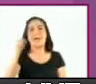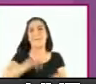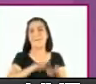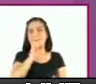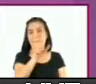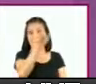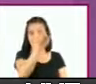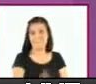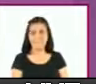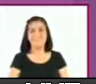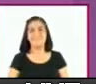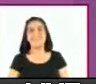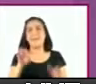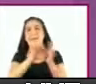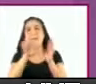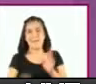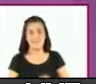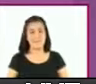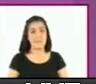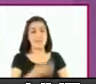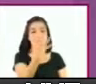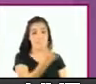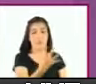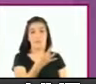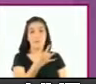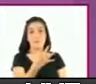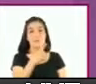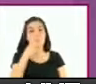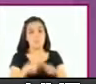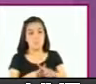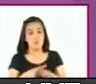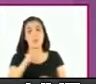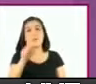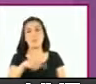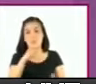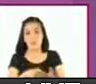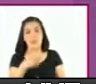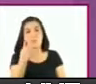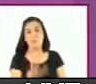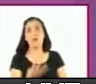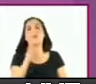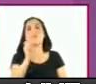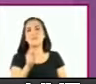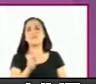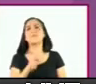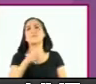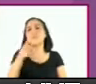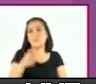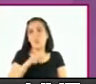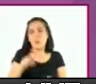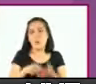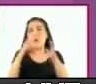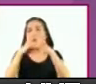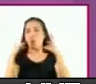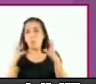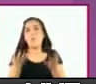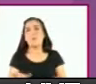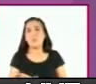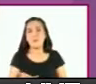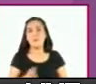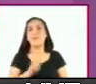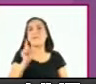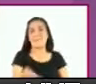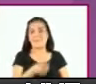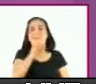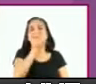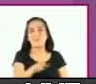tira. Por ejemplo, 4 por el lugar 4 del globo azul, sabremos que el globo azul